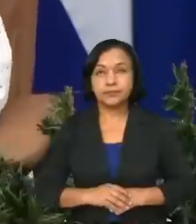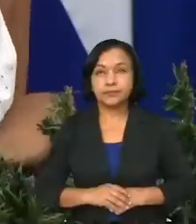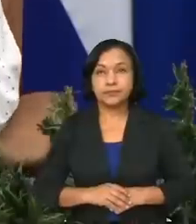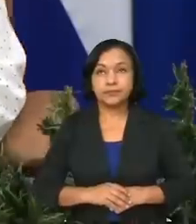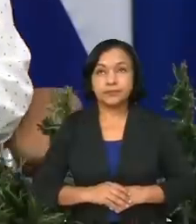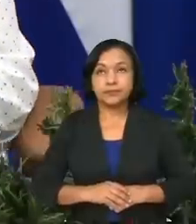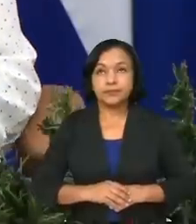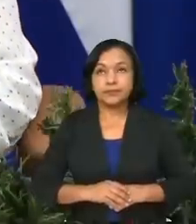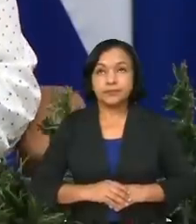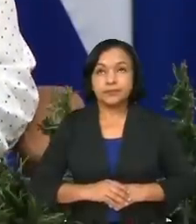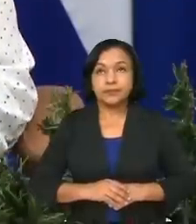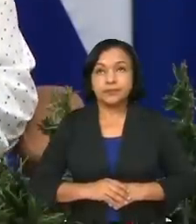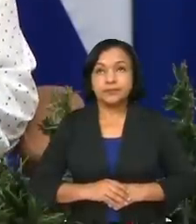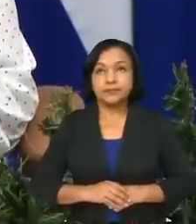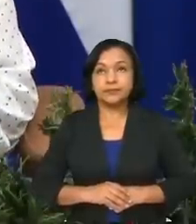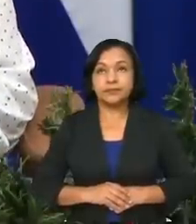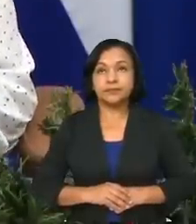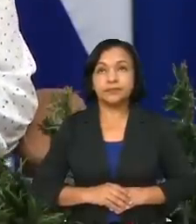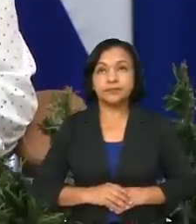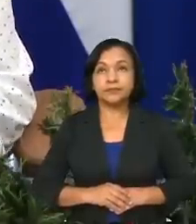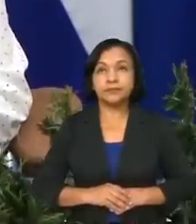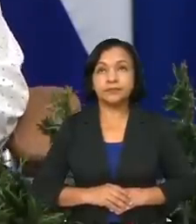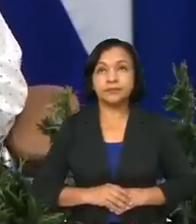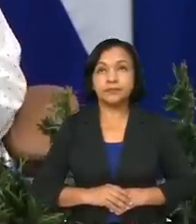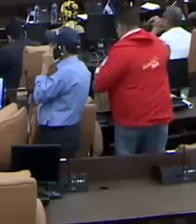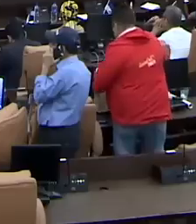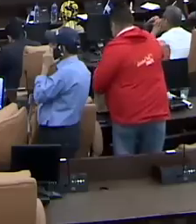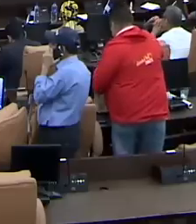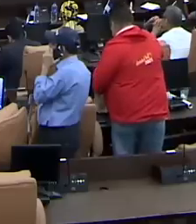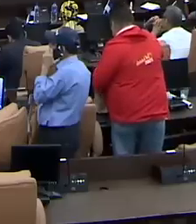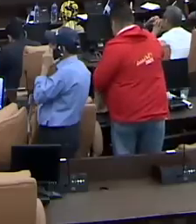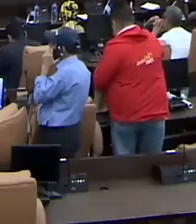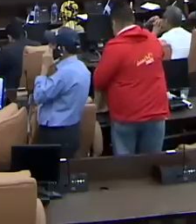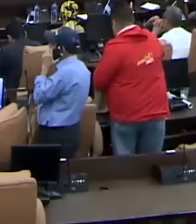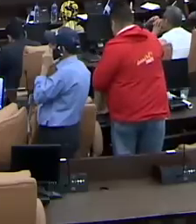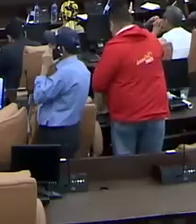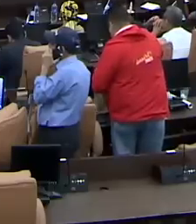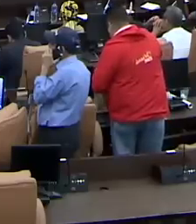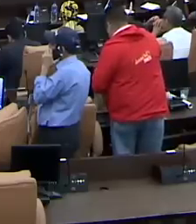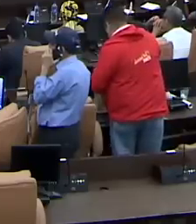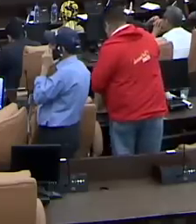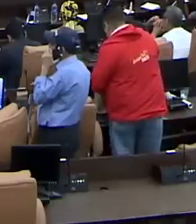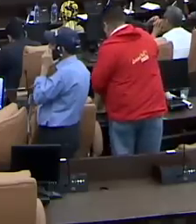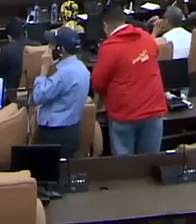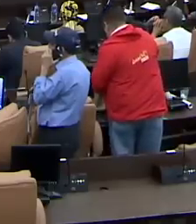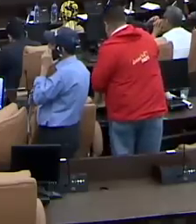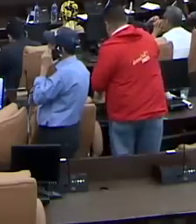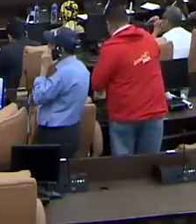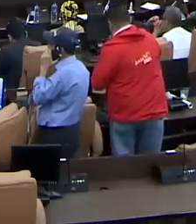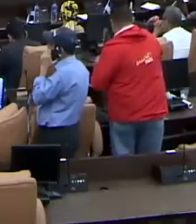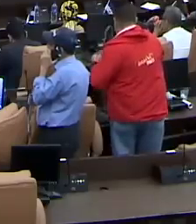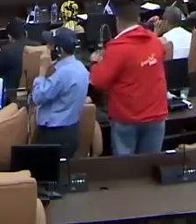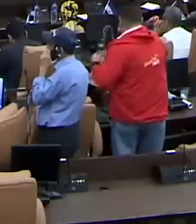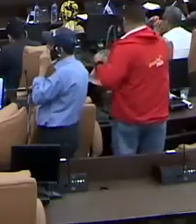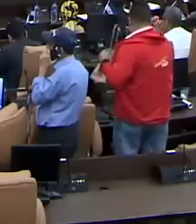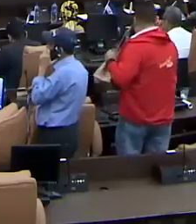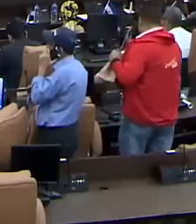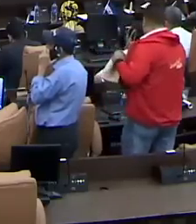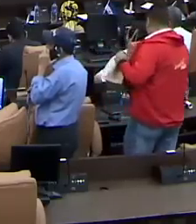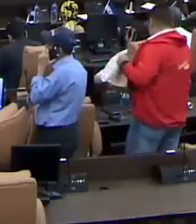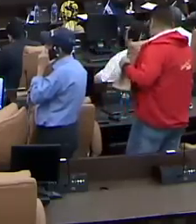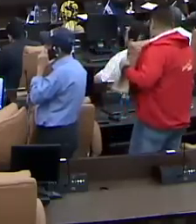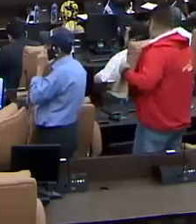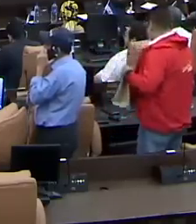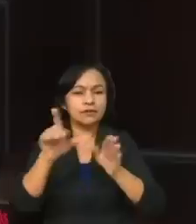Este martes, la Asamblea Nacional cerró su periodo legislativo sin cumplir la promesa de reformas a la ley electoral para los comicios del